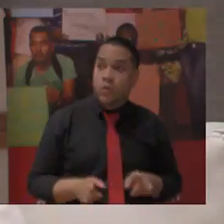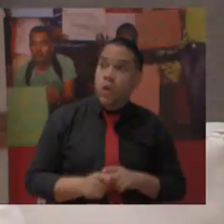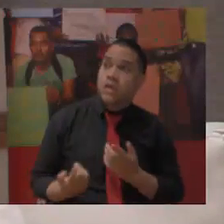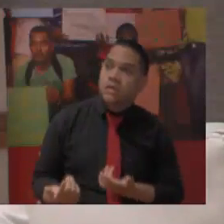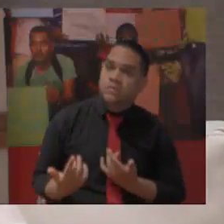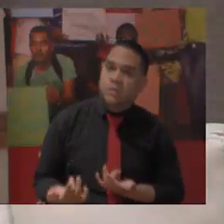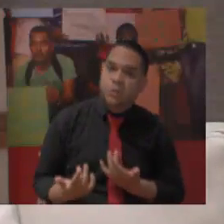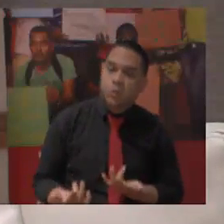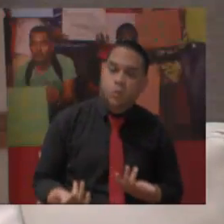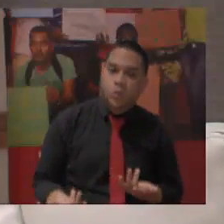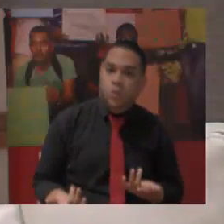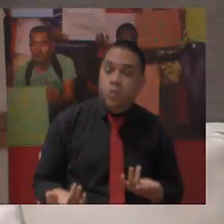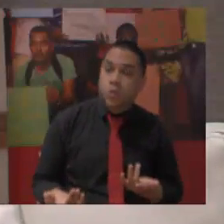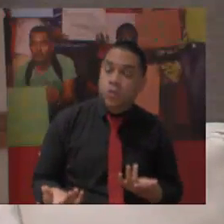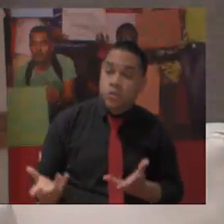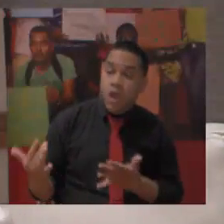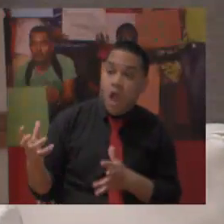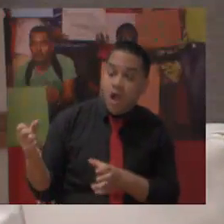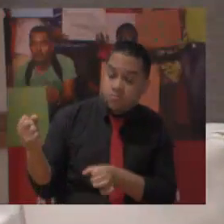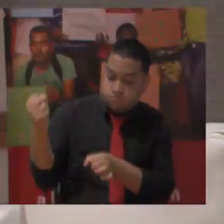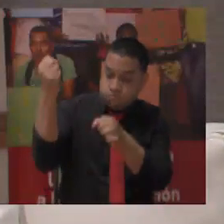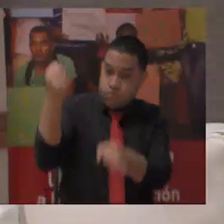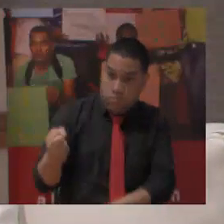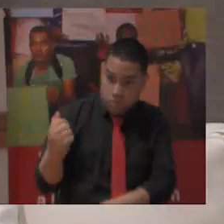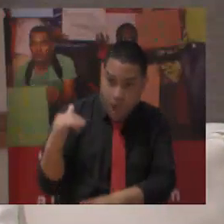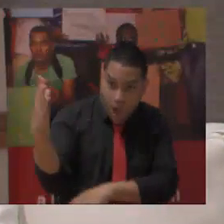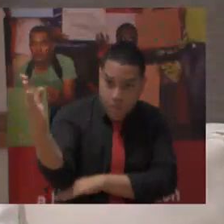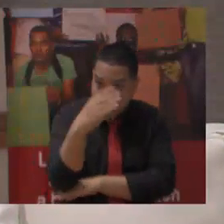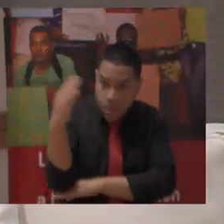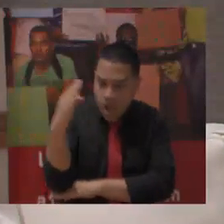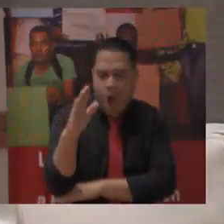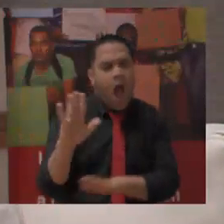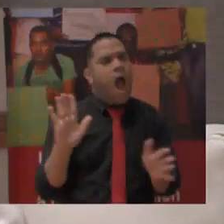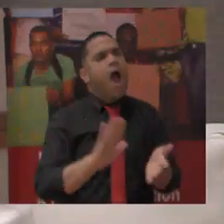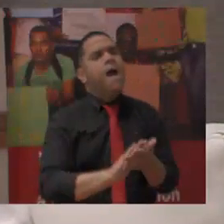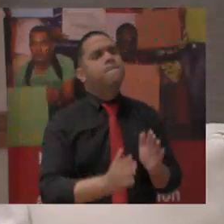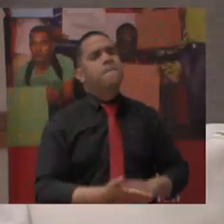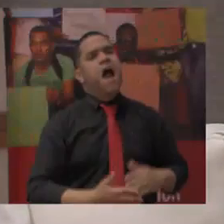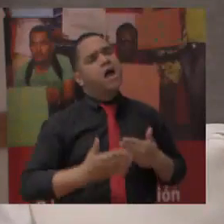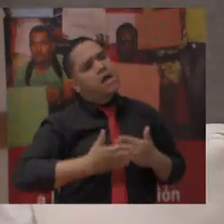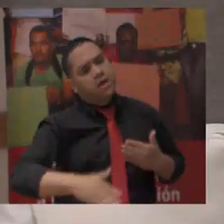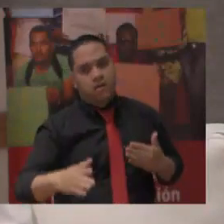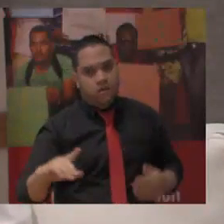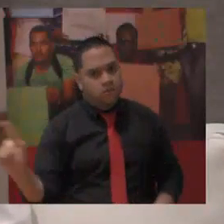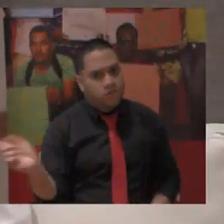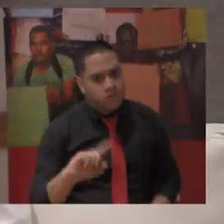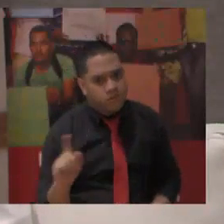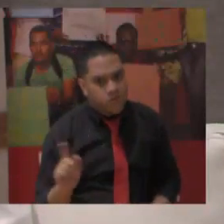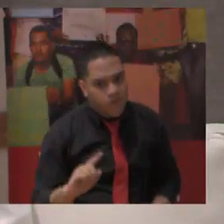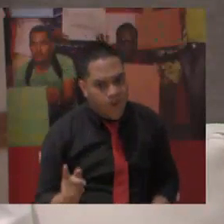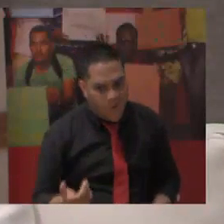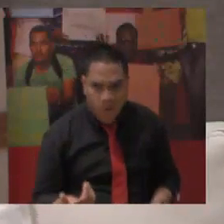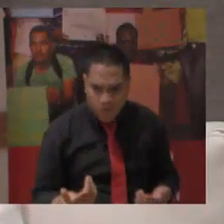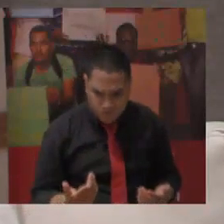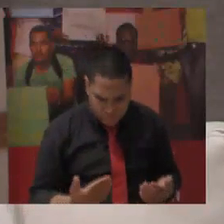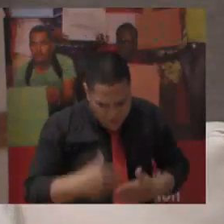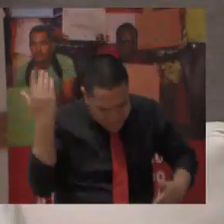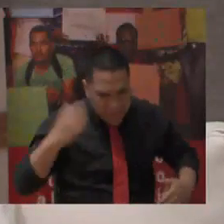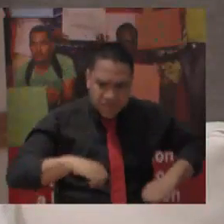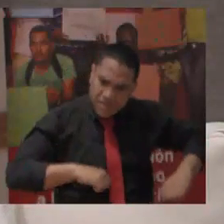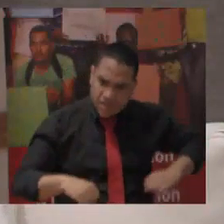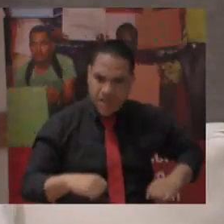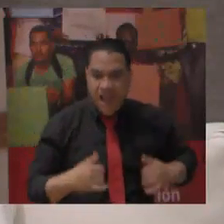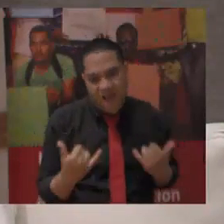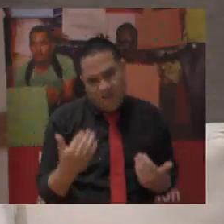bajaran una bandera para empezar a actuar? Hace rato teníamos que estar actuando. Puede que ahora seamos